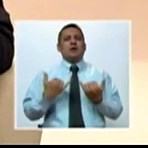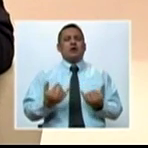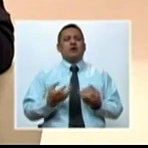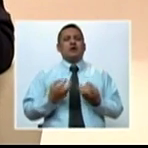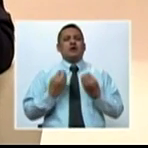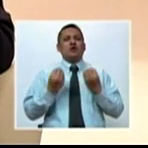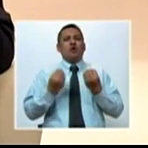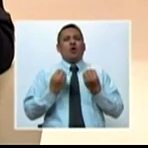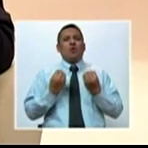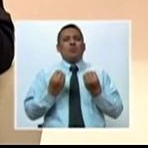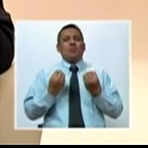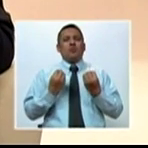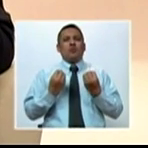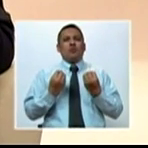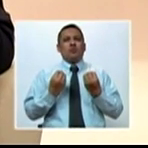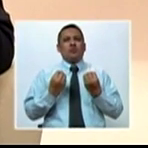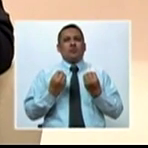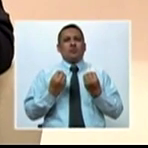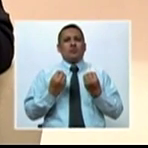alguien que gana